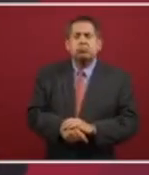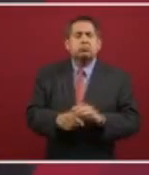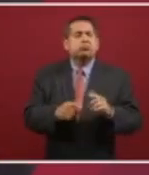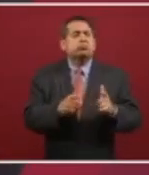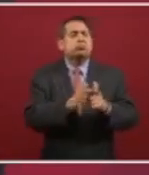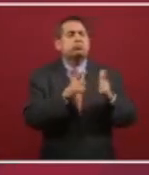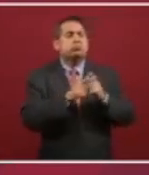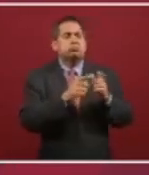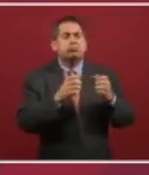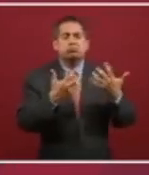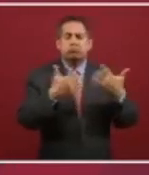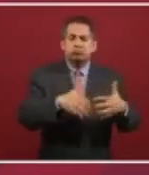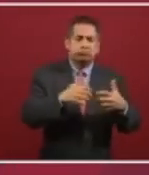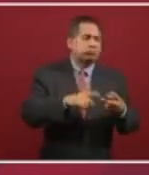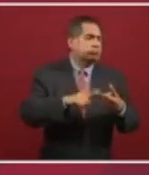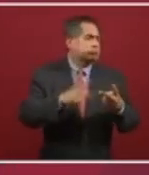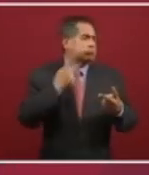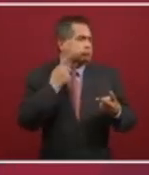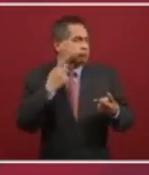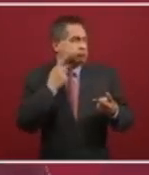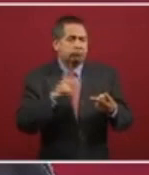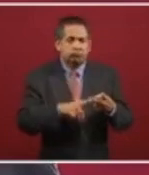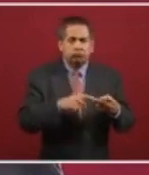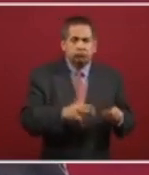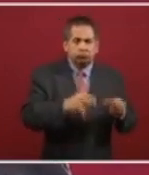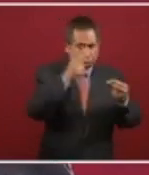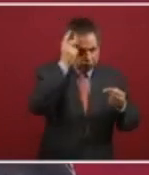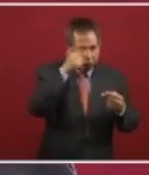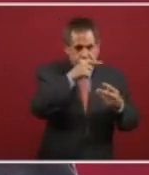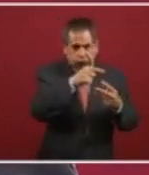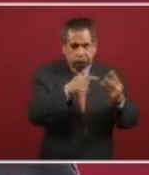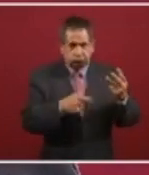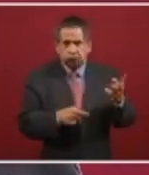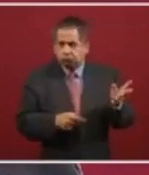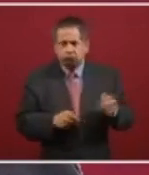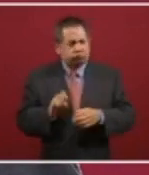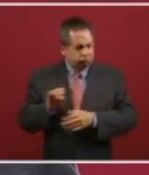sectores políticos, empresariales.